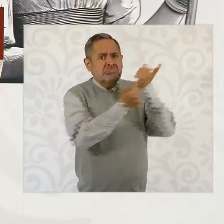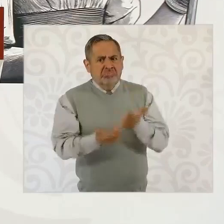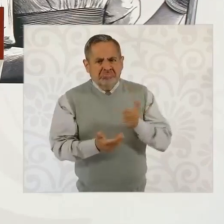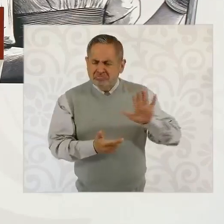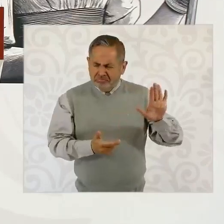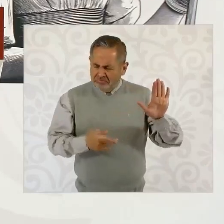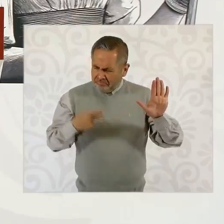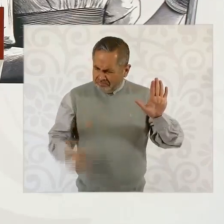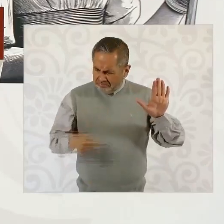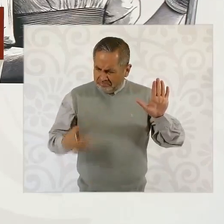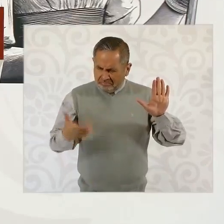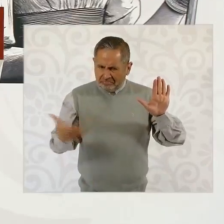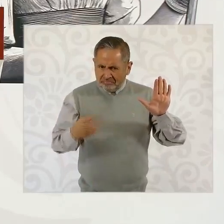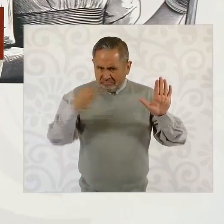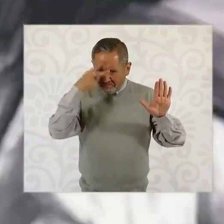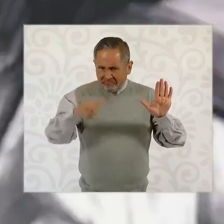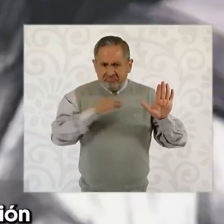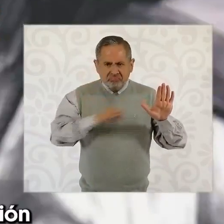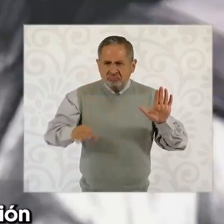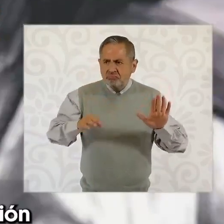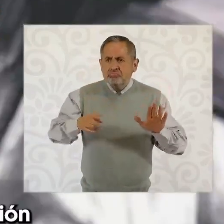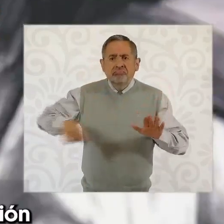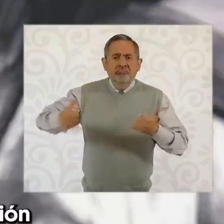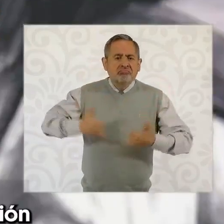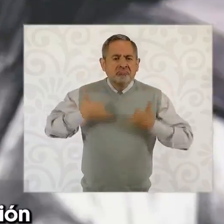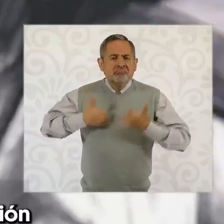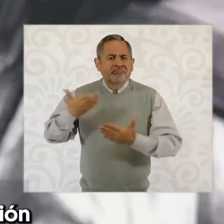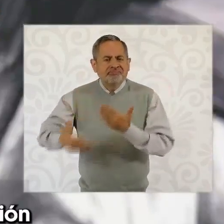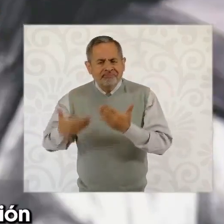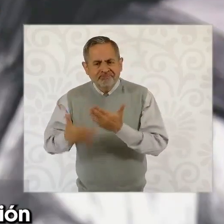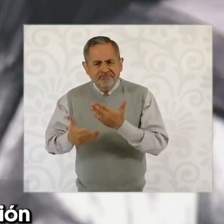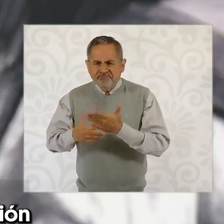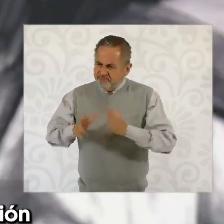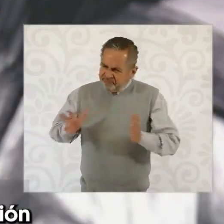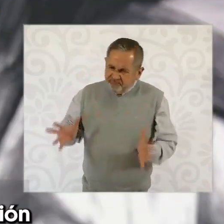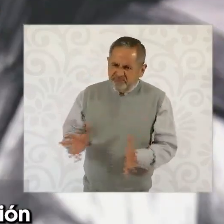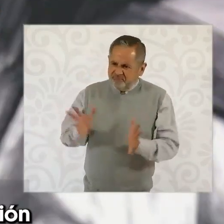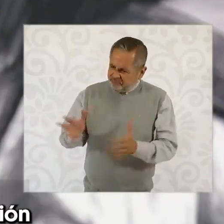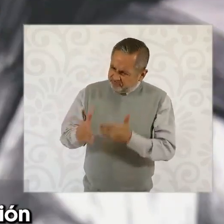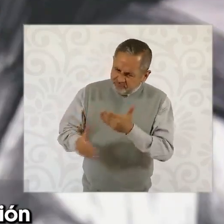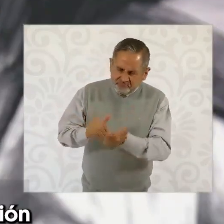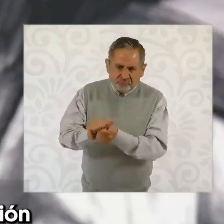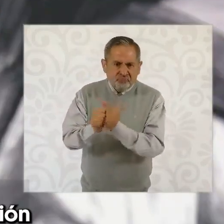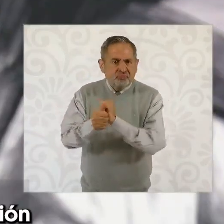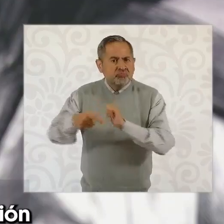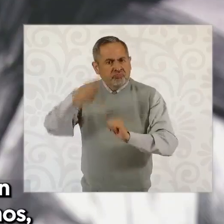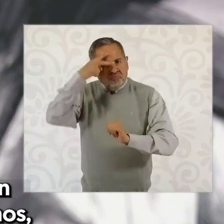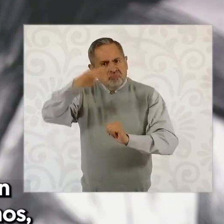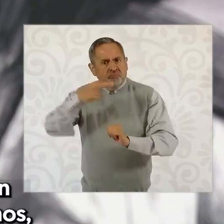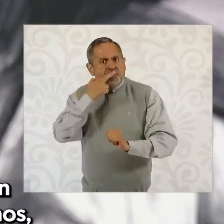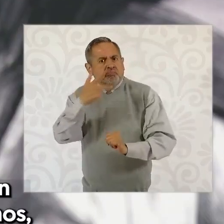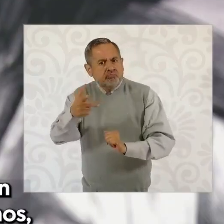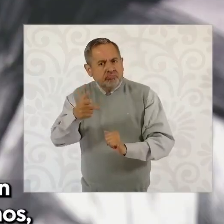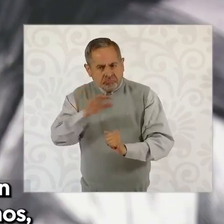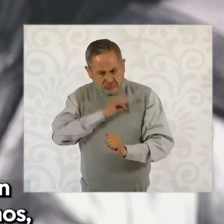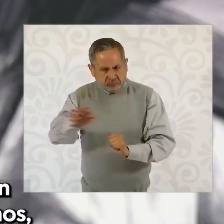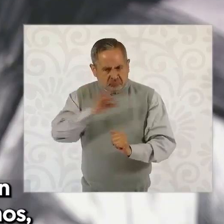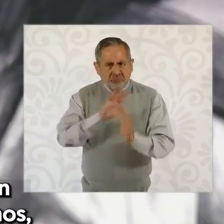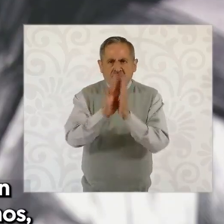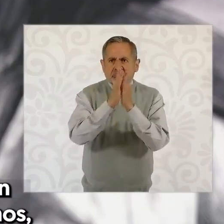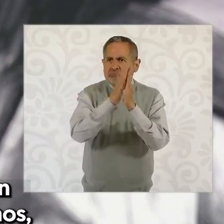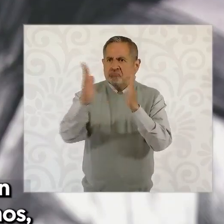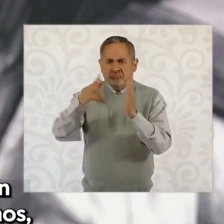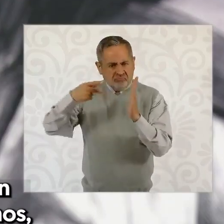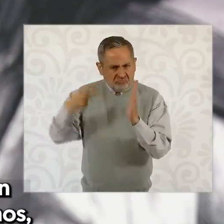de la juventud de nuestra comunidad científica. Pero esta, al acercarse ahora a la madurez, hace posible la publicación de una serie de libros de